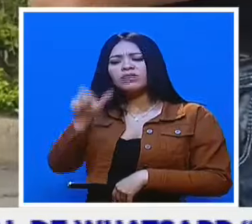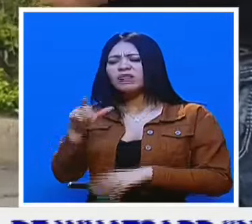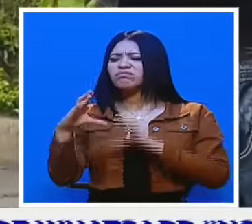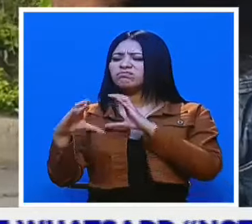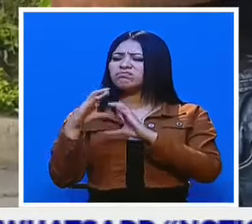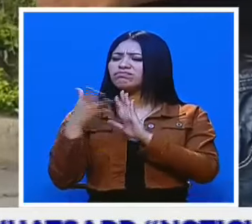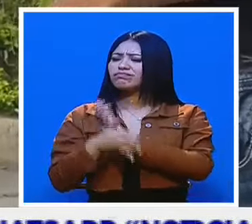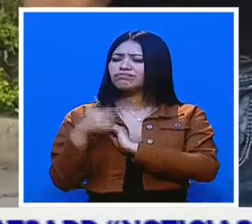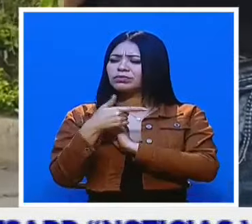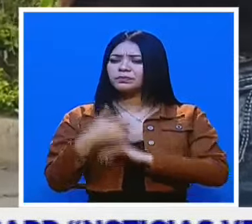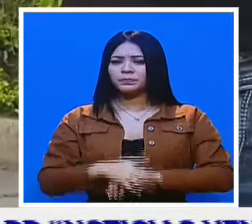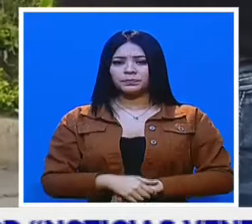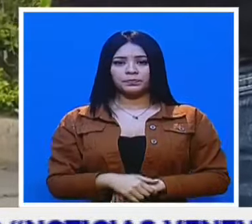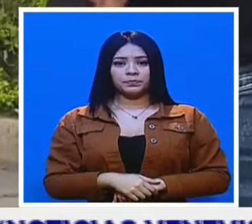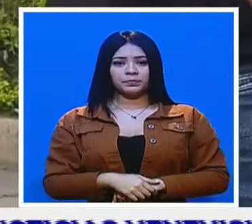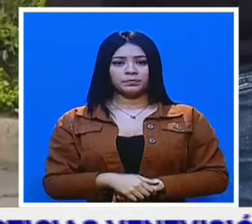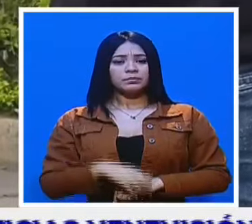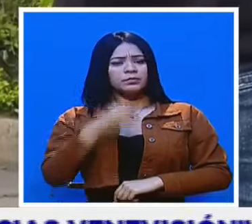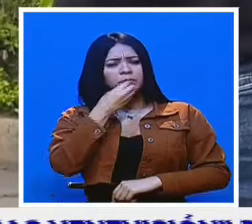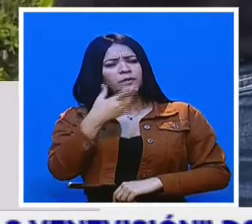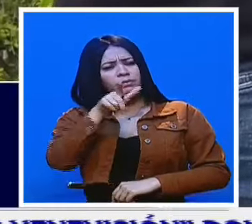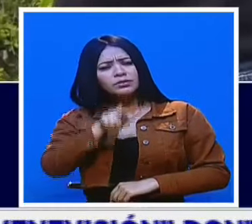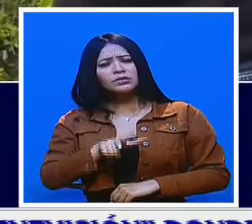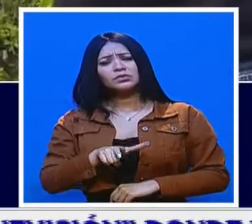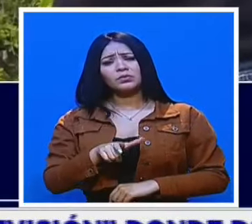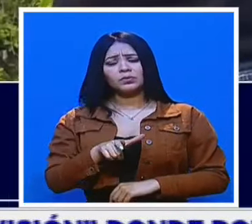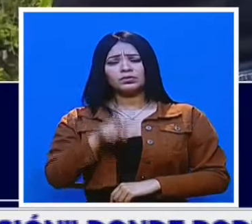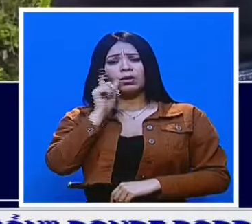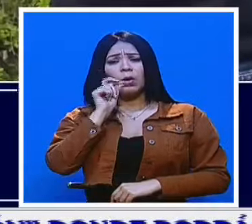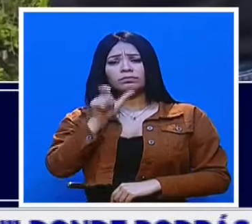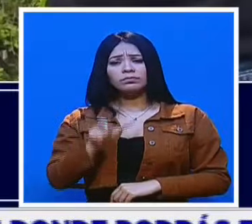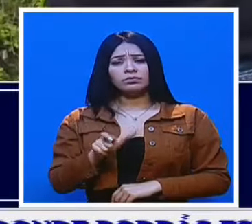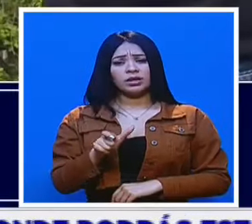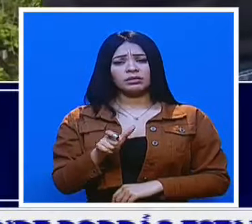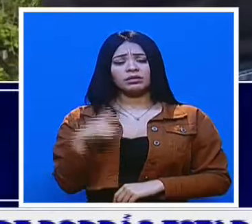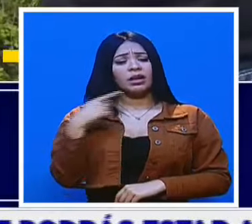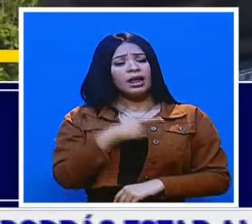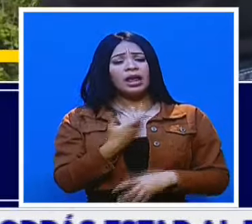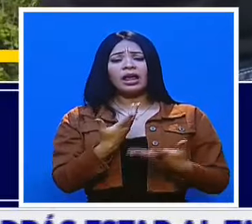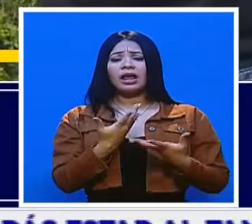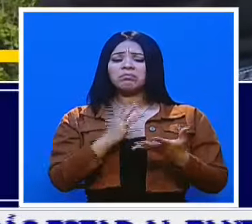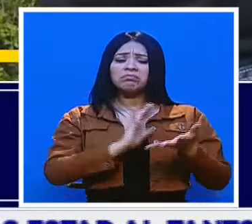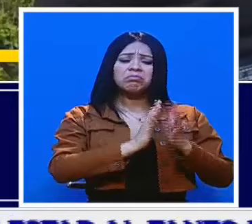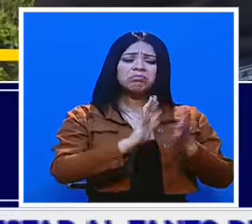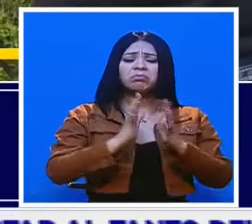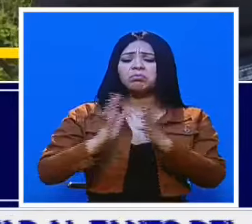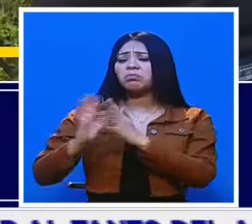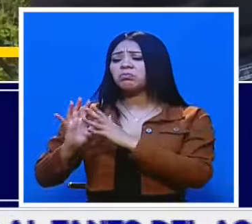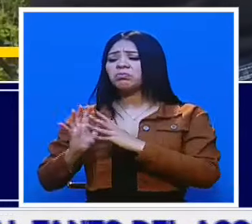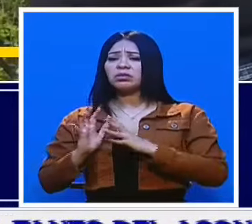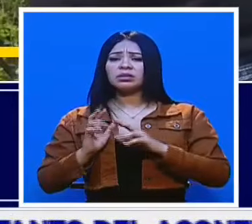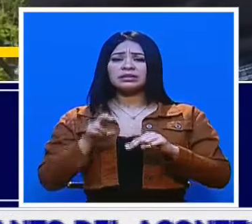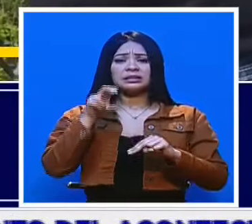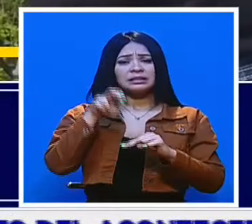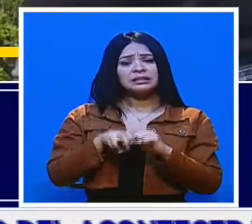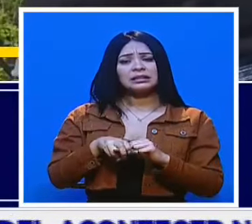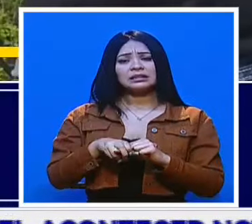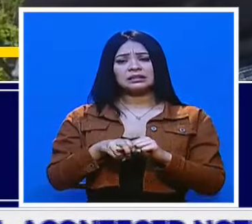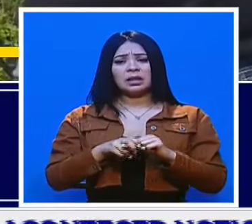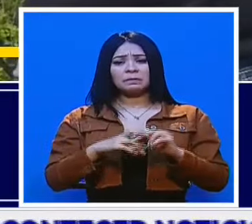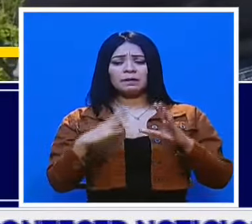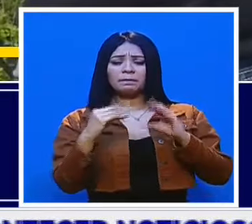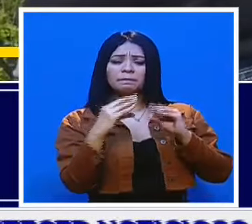solo. Pero él era buena gente, él trataba a sus vecinos, se sentaba aquí con sus vecinos a